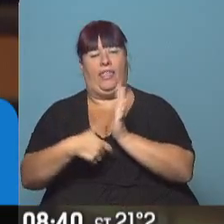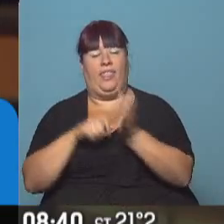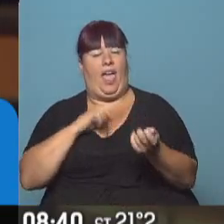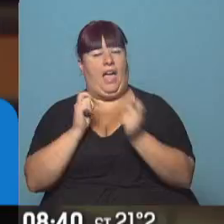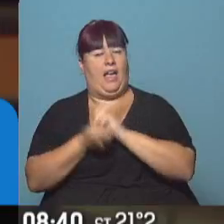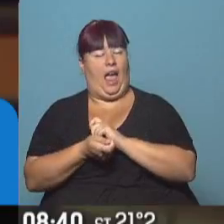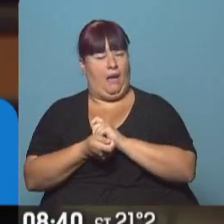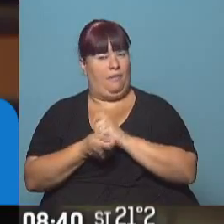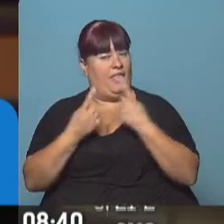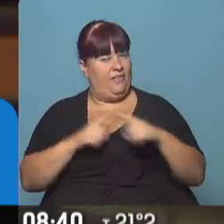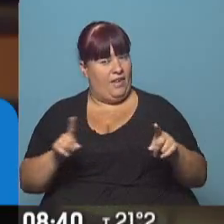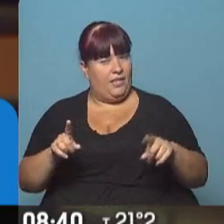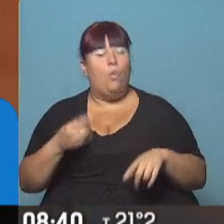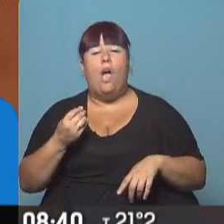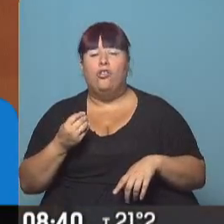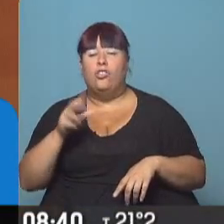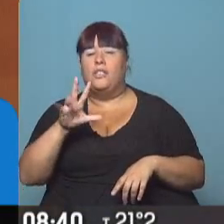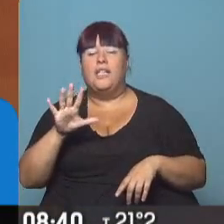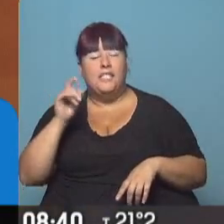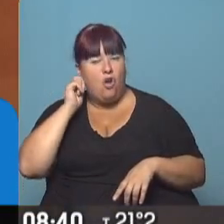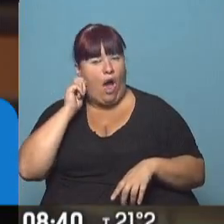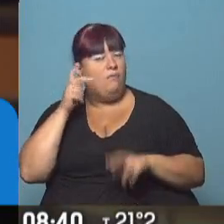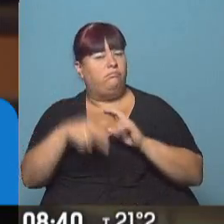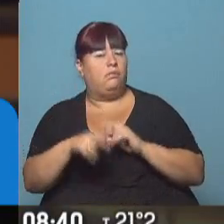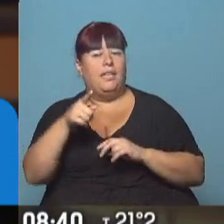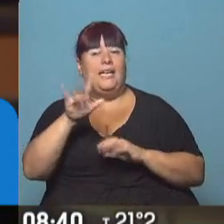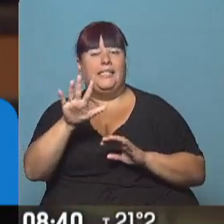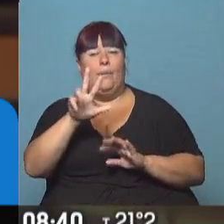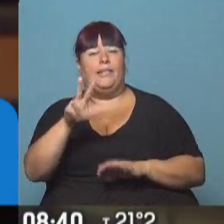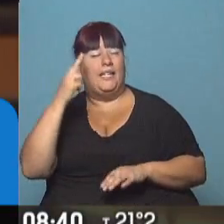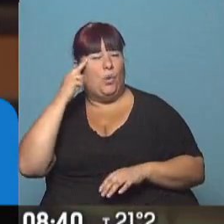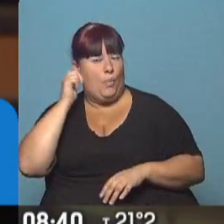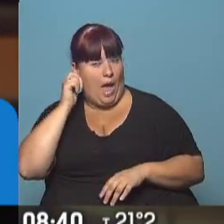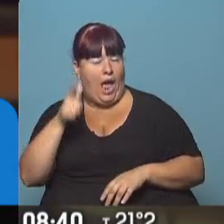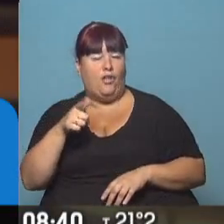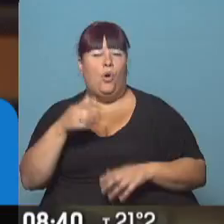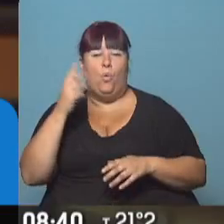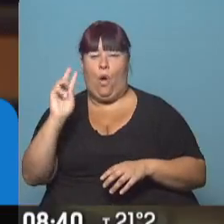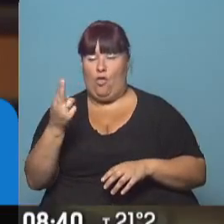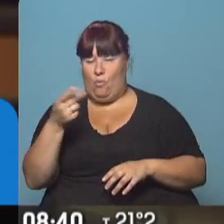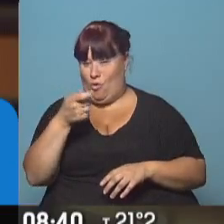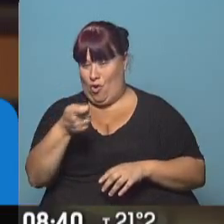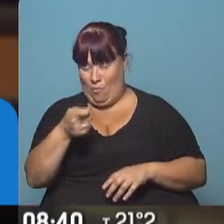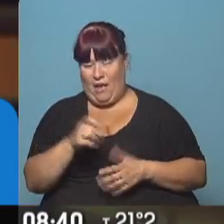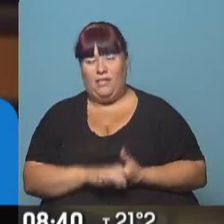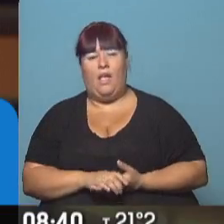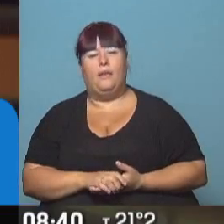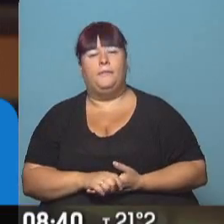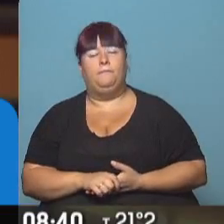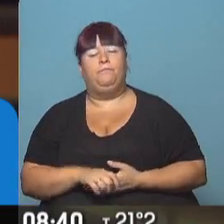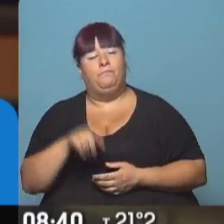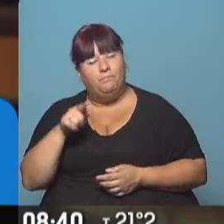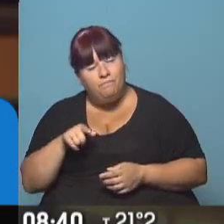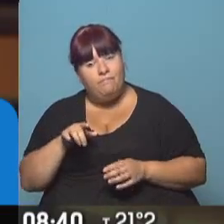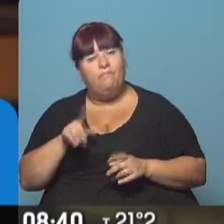género diferente. Años, ¿no? En ese momento. Exactamente, 35, Diana tenía 39 años, de hecho, cuando fue asesinada, y